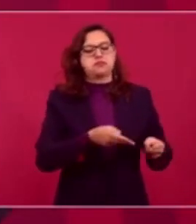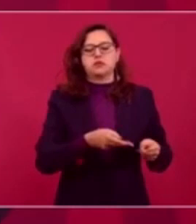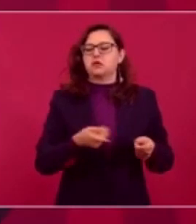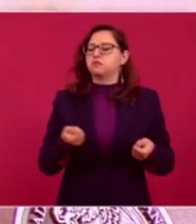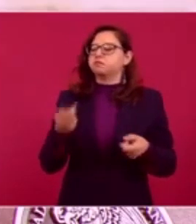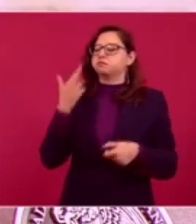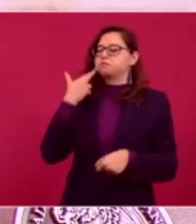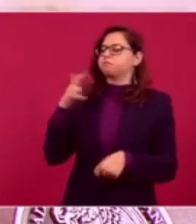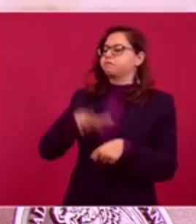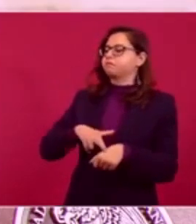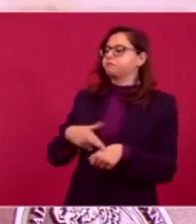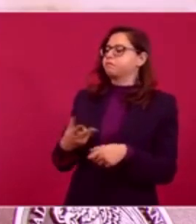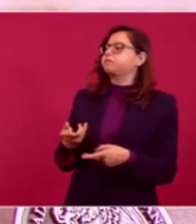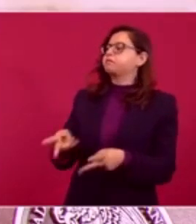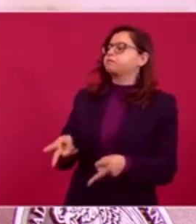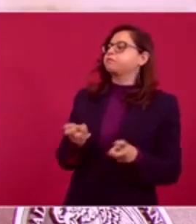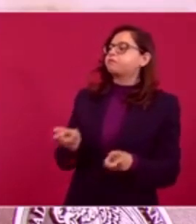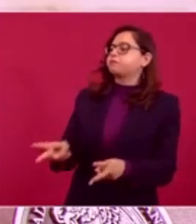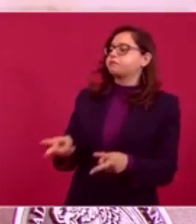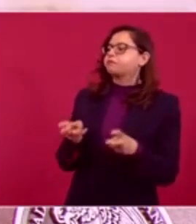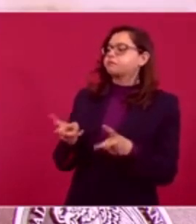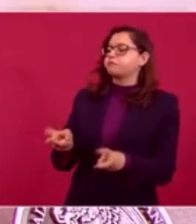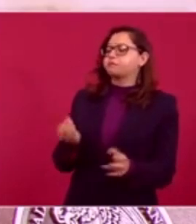y que no paguen impuestos